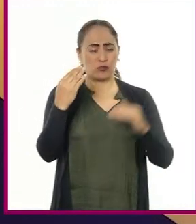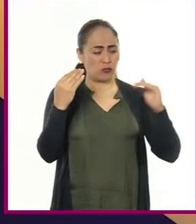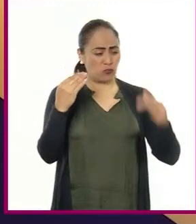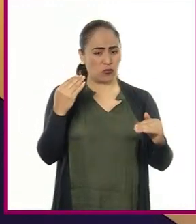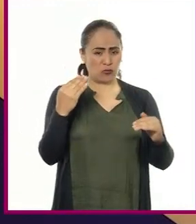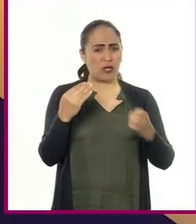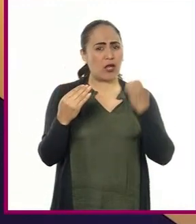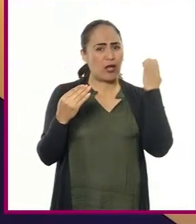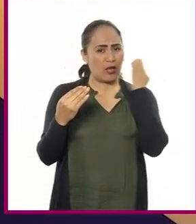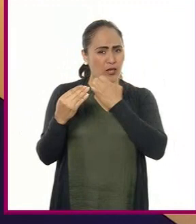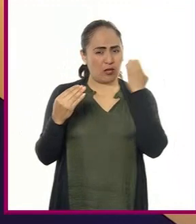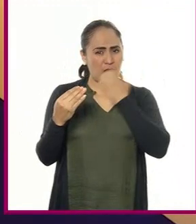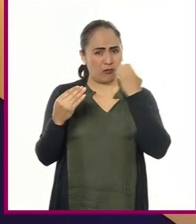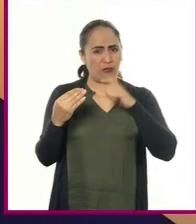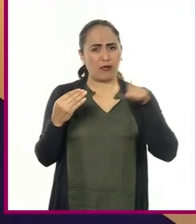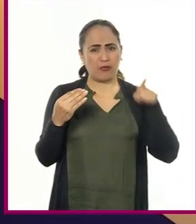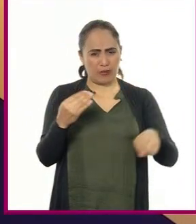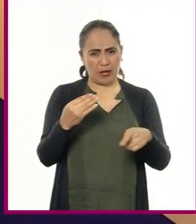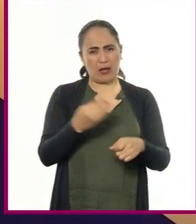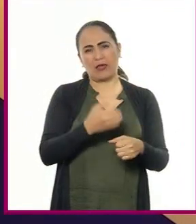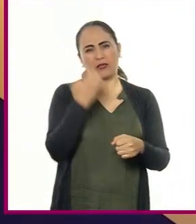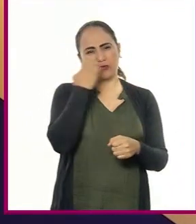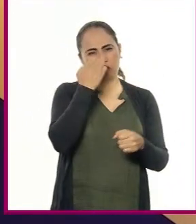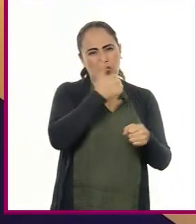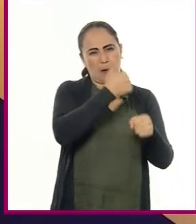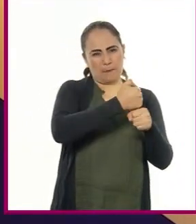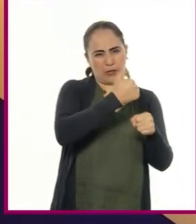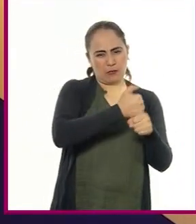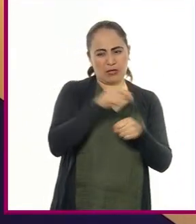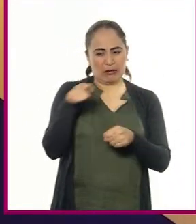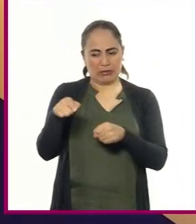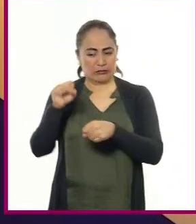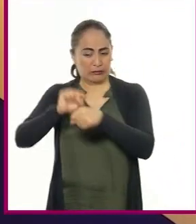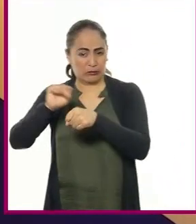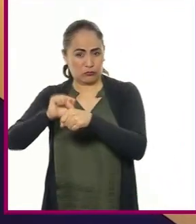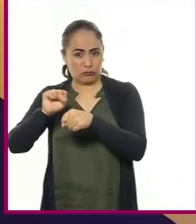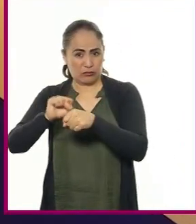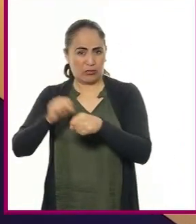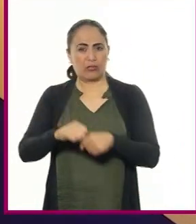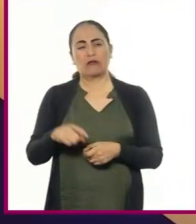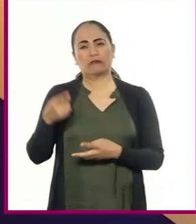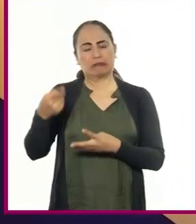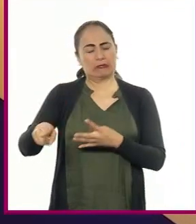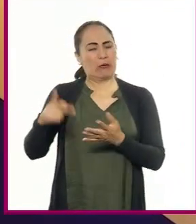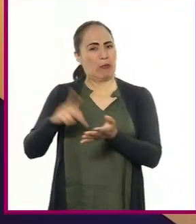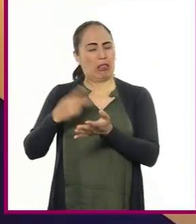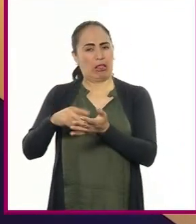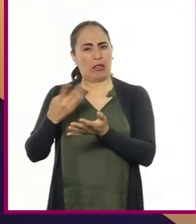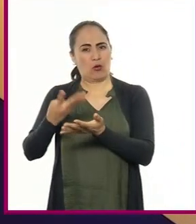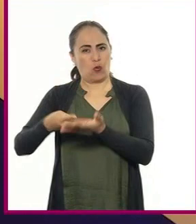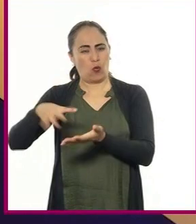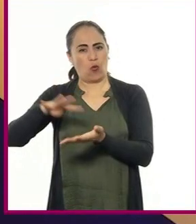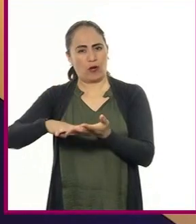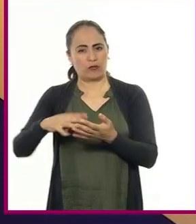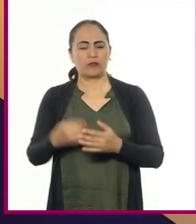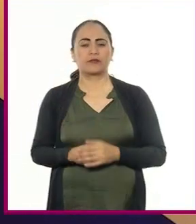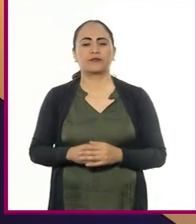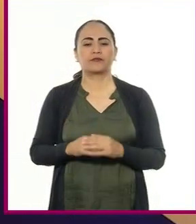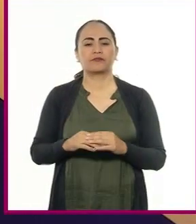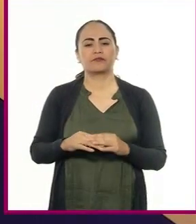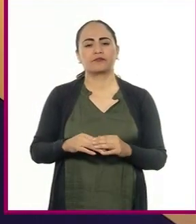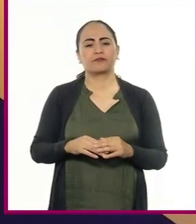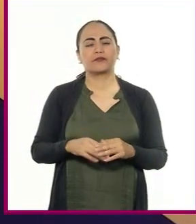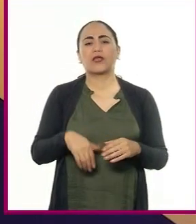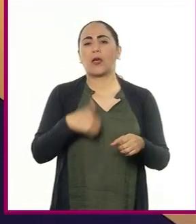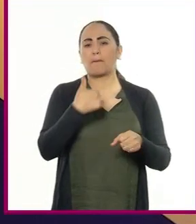en edad de cursar enseñanza primaria y 2 veces superior al de los niños de edades equivalentes